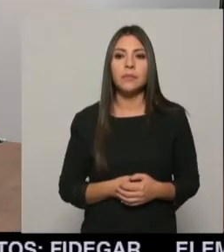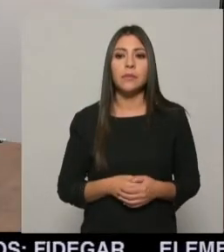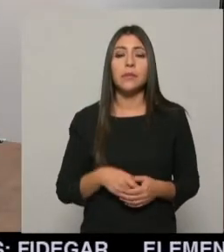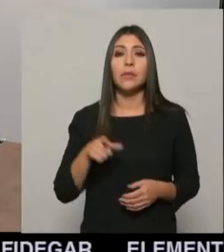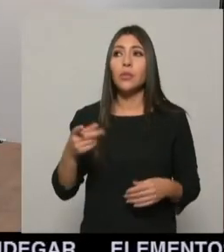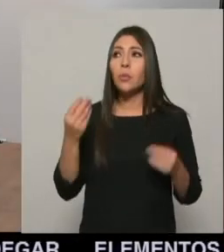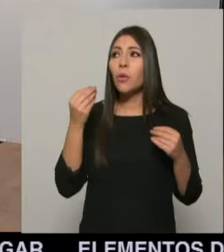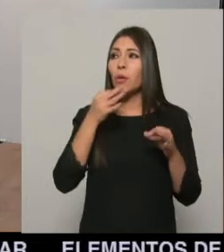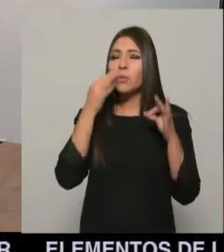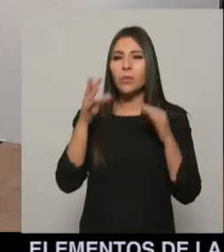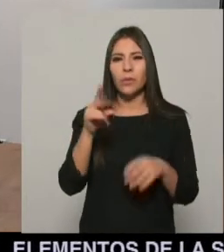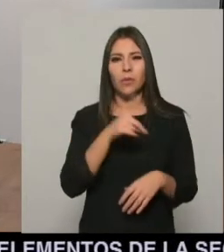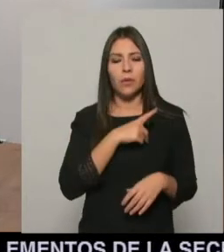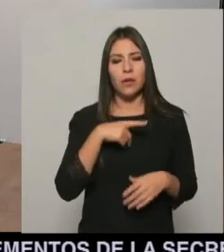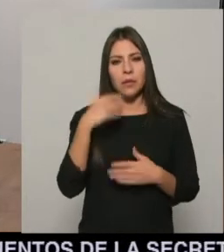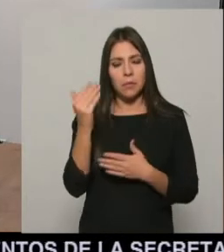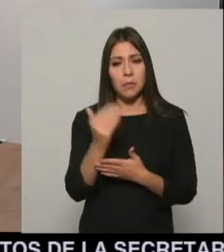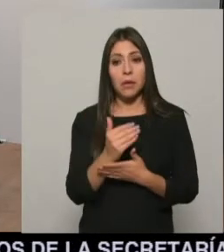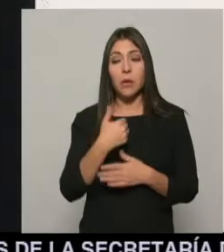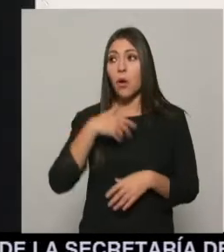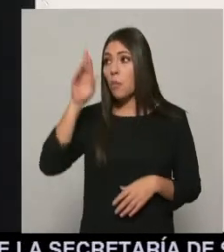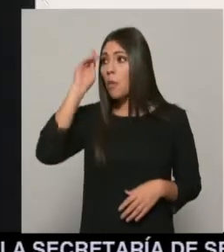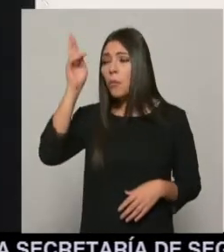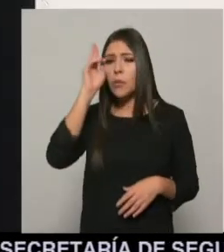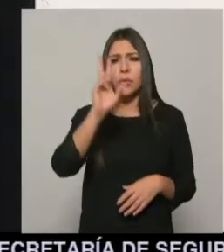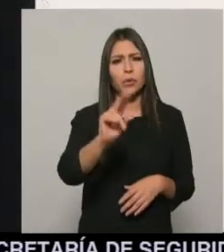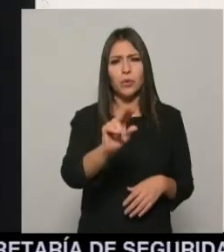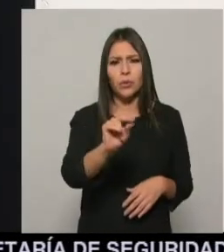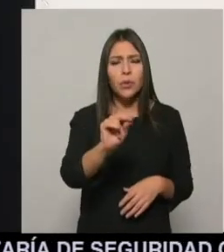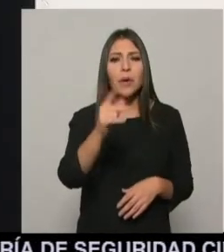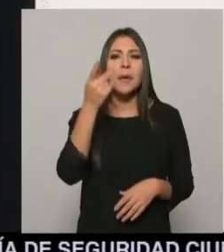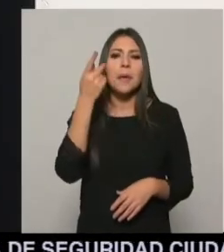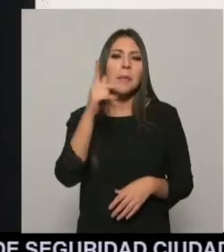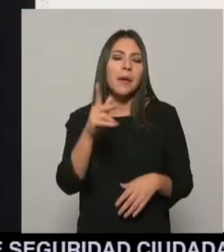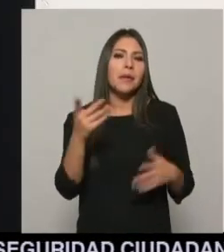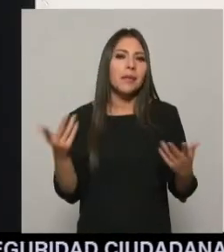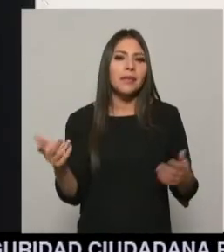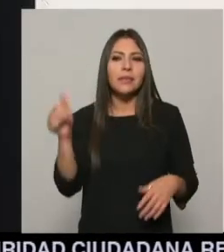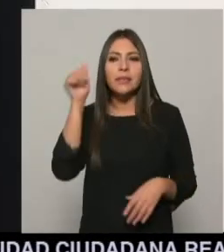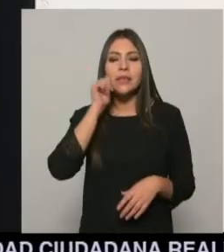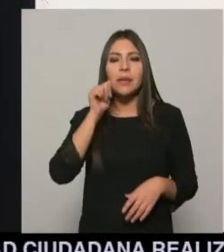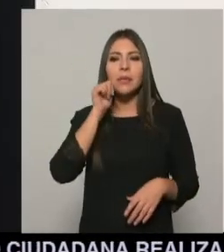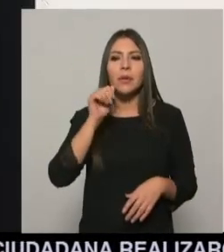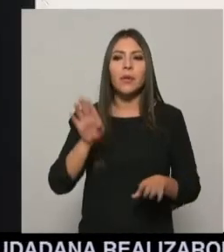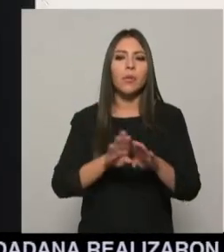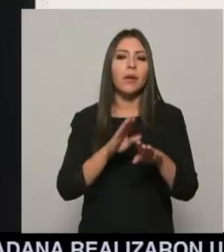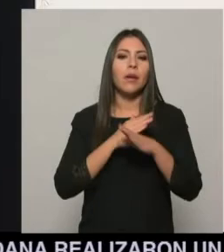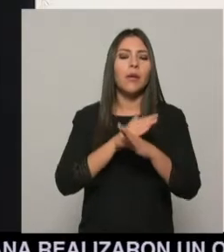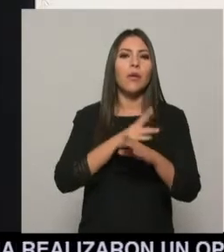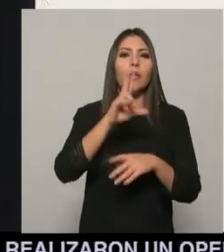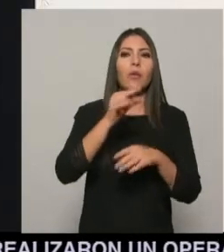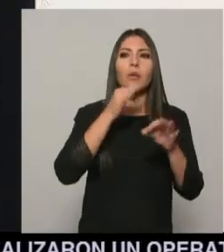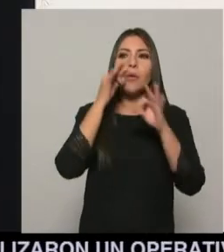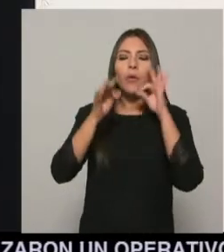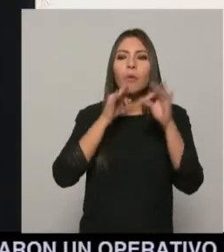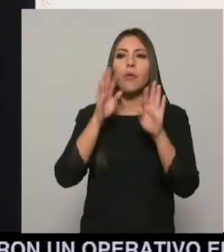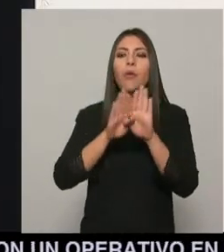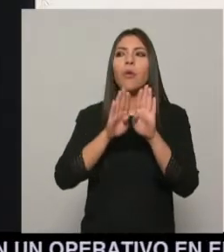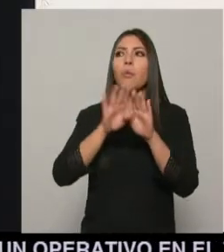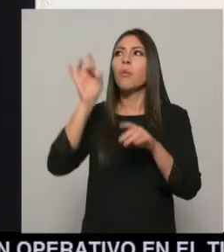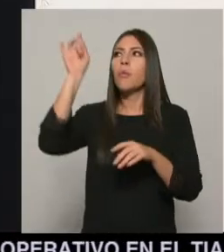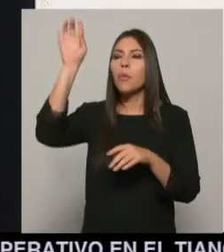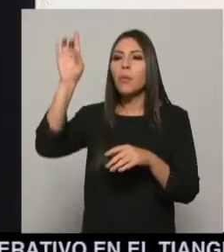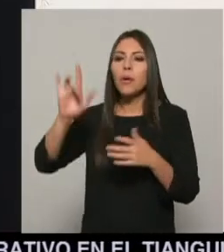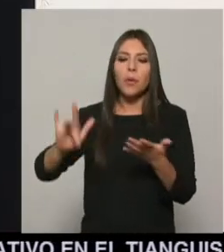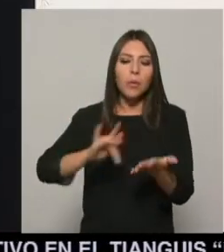posible, ¿no? O sea, no te estoy diciendo no lo hagan porque les va a pasar algo, pero evitar siempre estar dando señales de